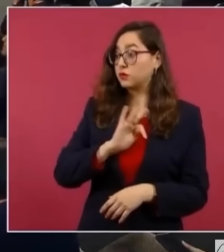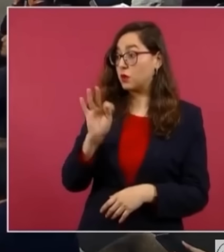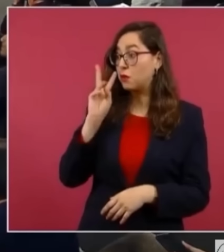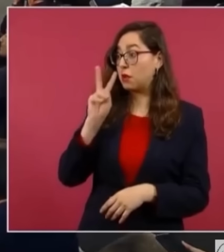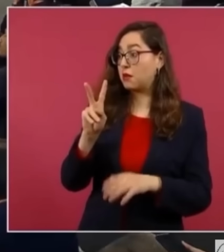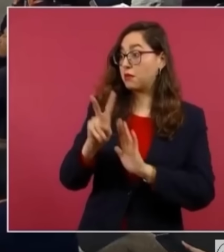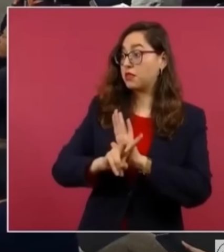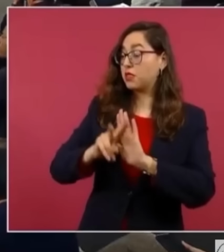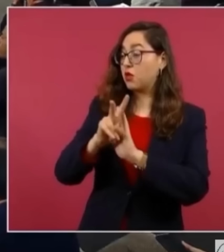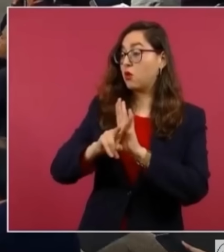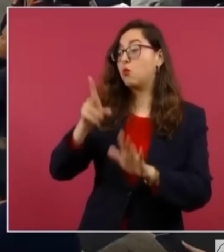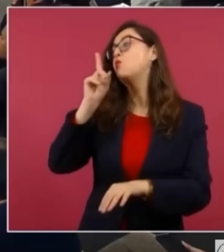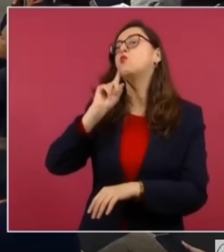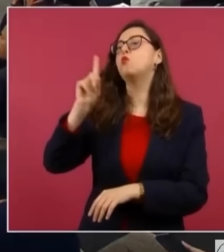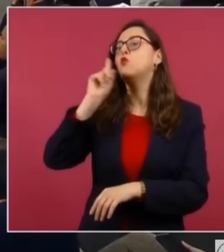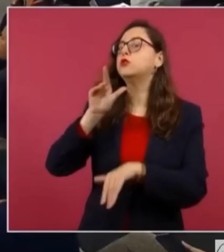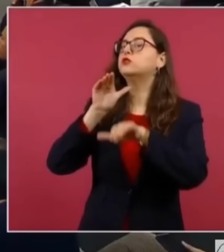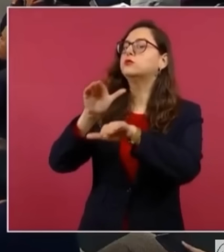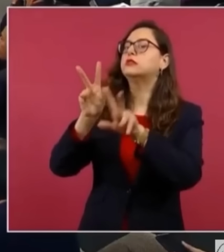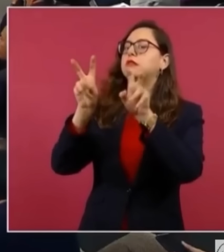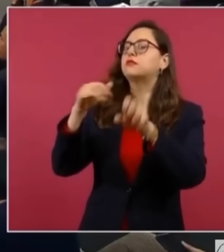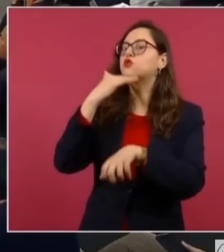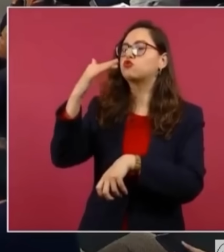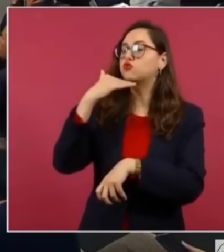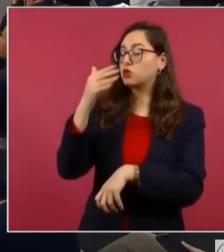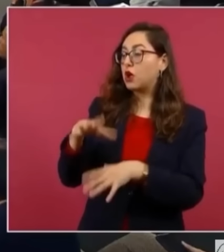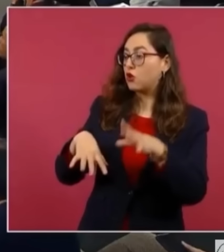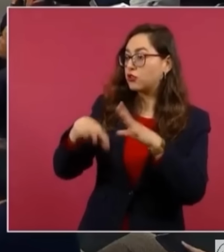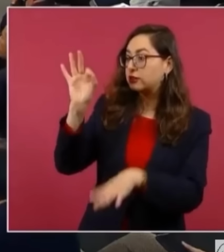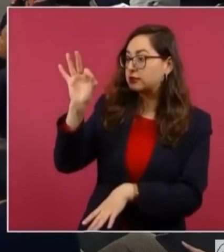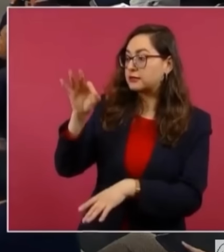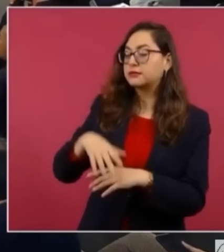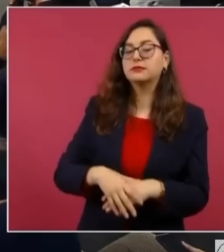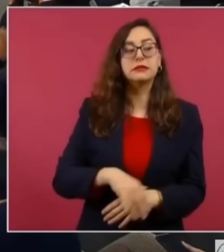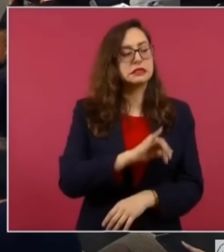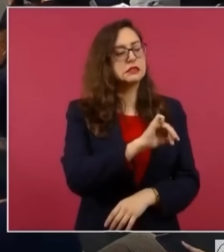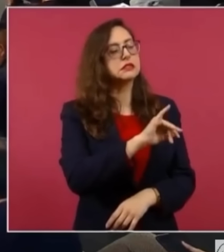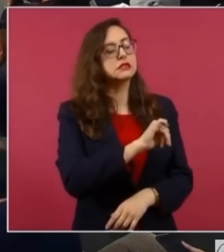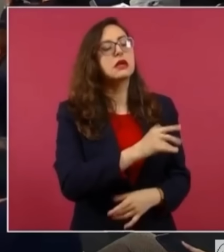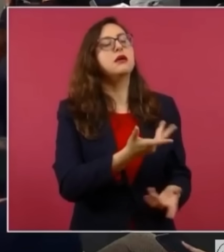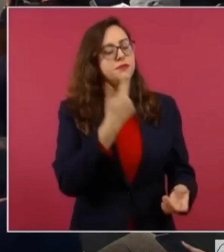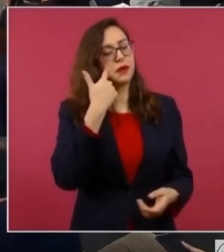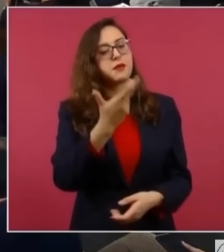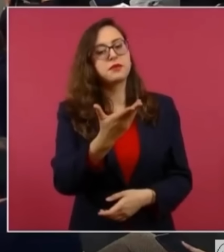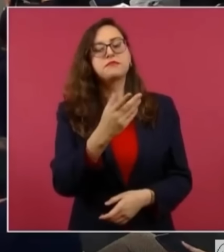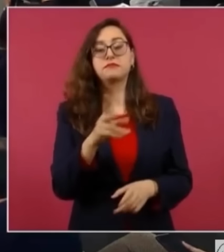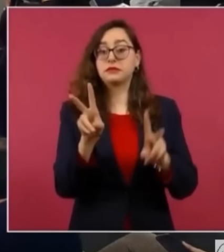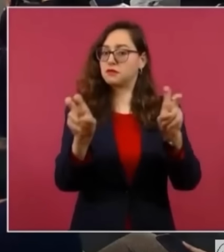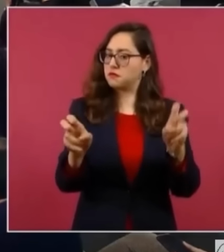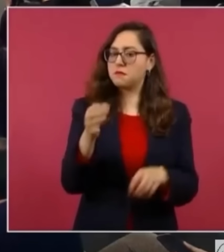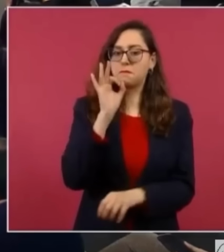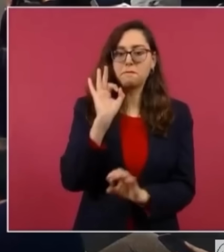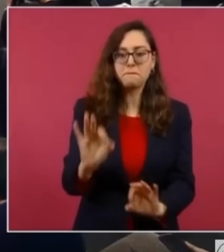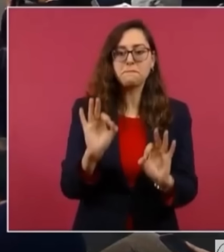Sí, de corrupción. A ver, es que es muy bueno, porque